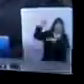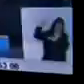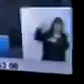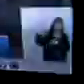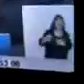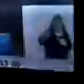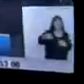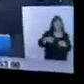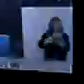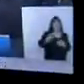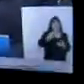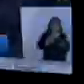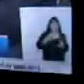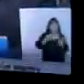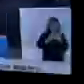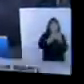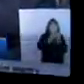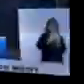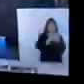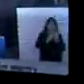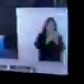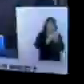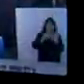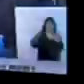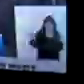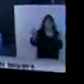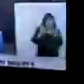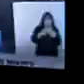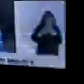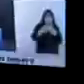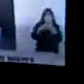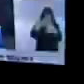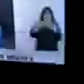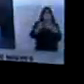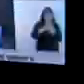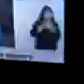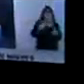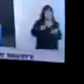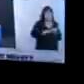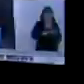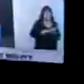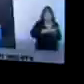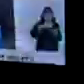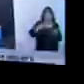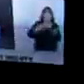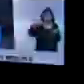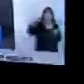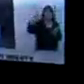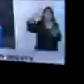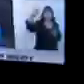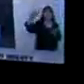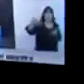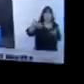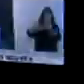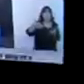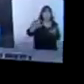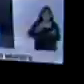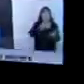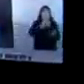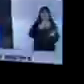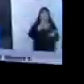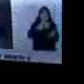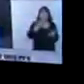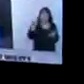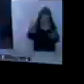Como lo expresamos en el decreto de convocatoria, debemos dejar plasmado para nosotros y las generaciones que vendrán que el agua es